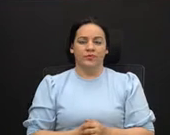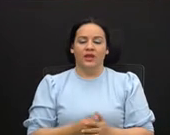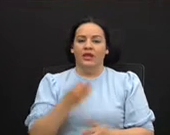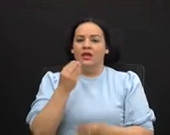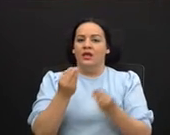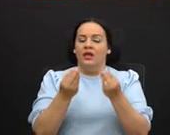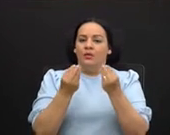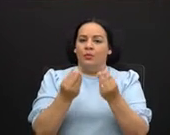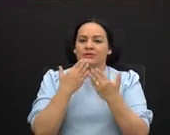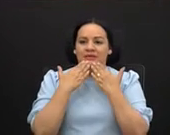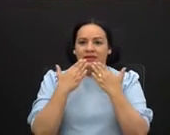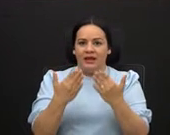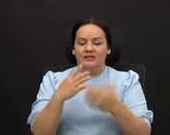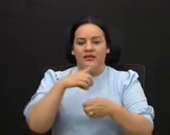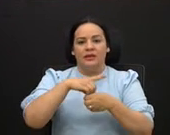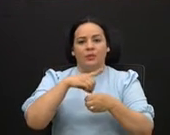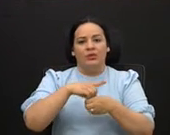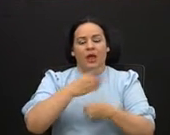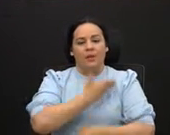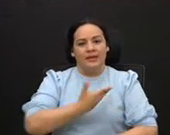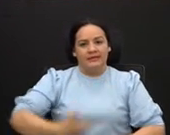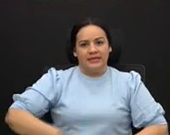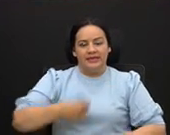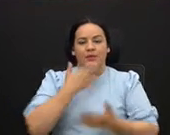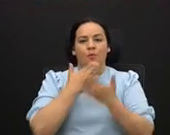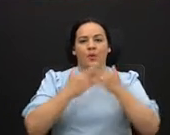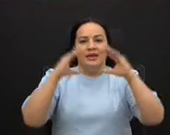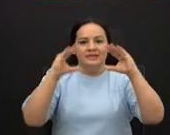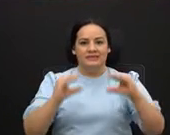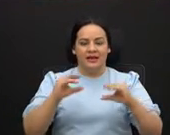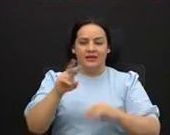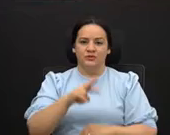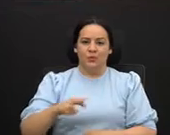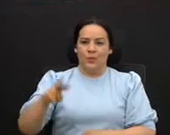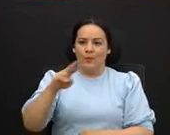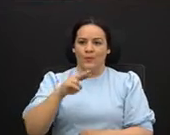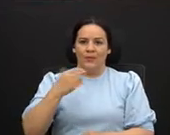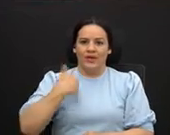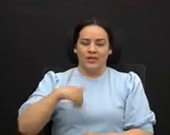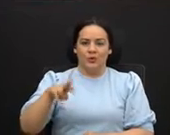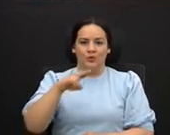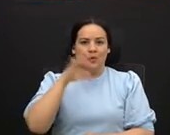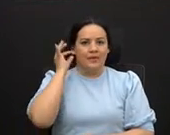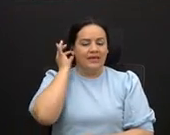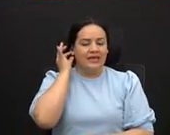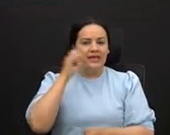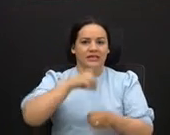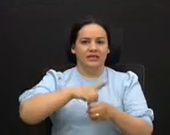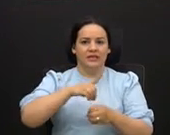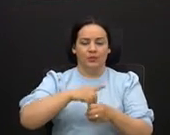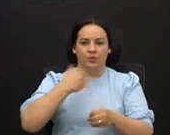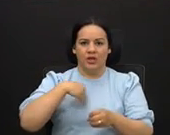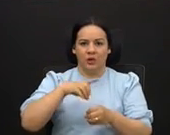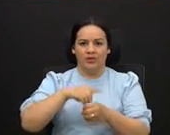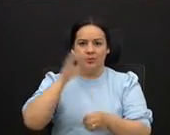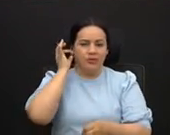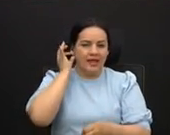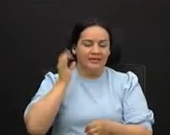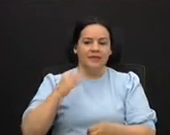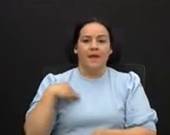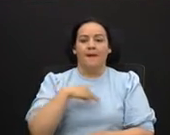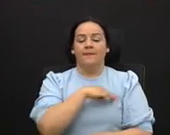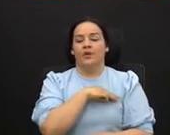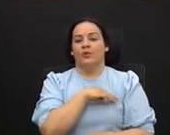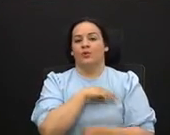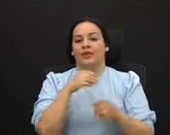Muchas gracias, diputado presidente. Muy buenas tardes, compañeros, compañeras, diputados, diputadas, miembros de la prensa y a